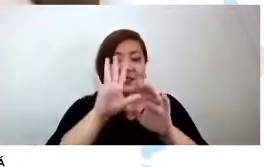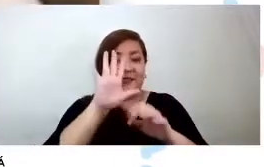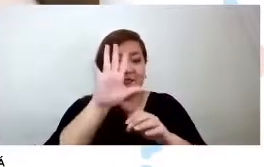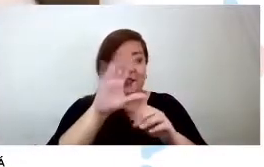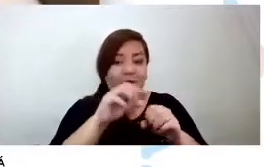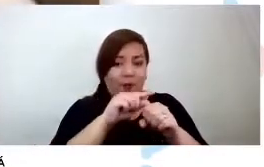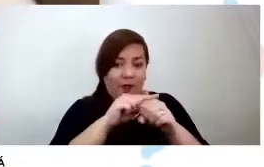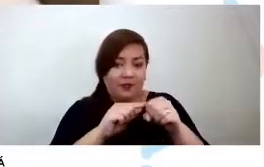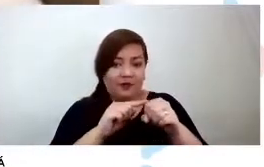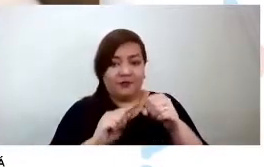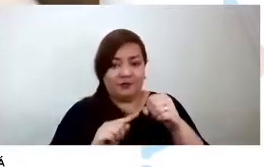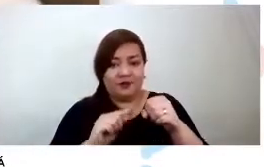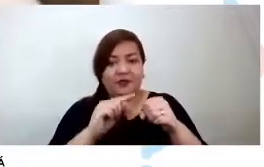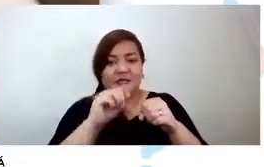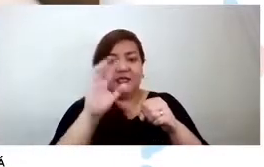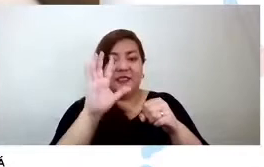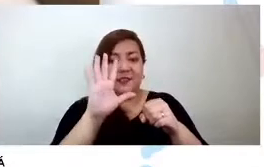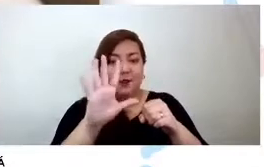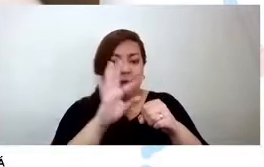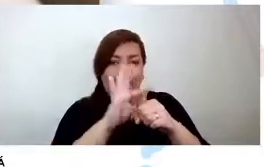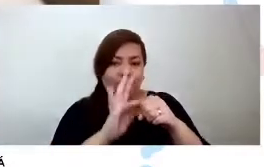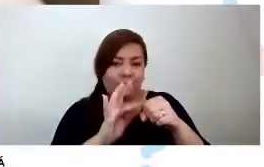Penta de 5 radiales, como radio.